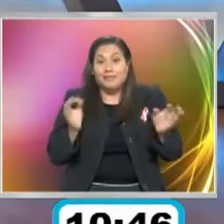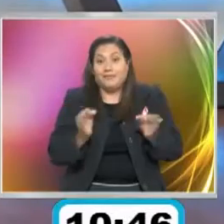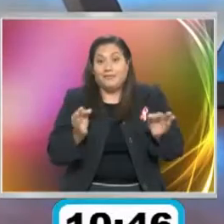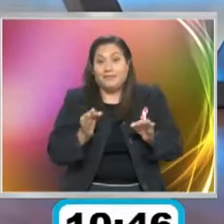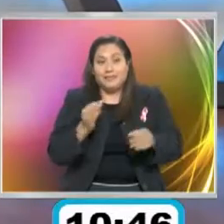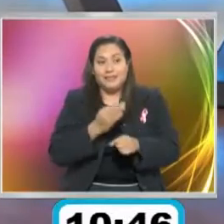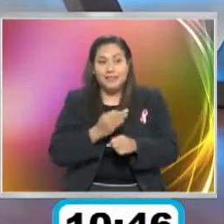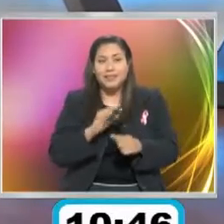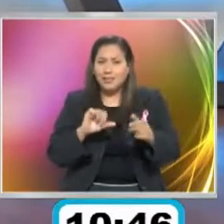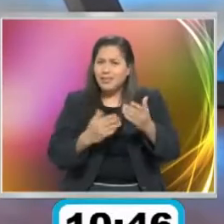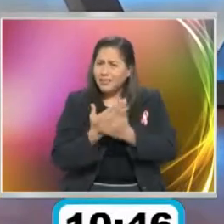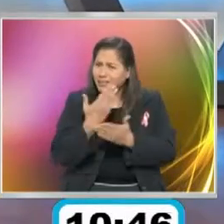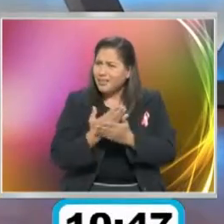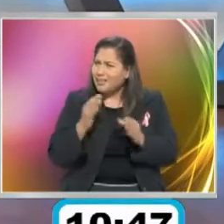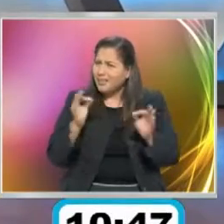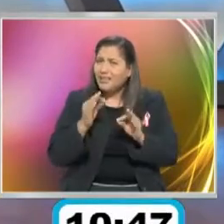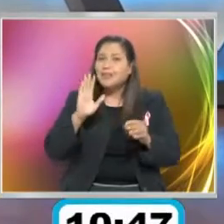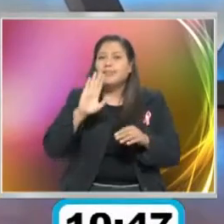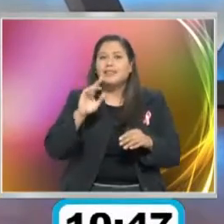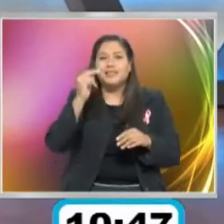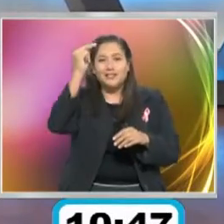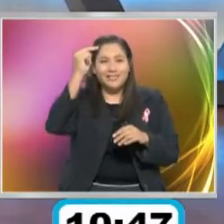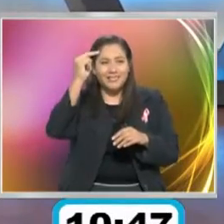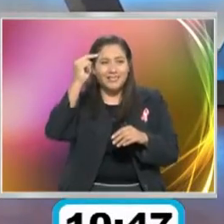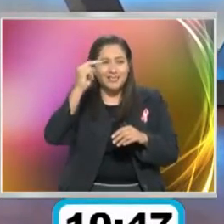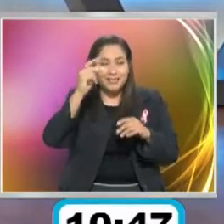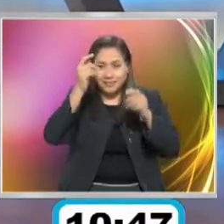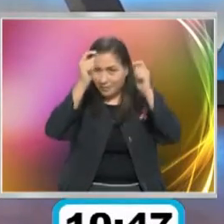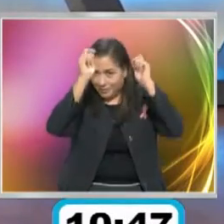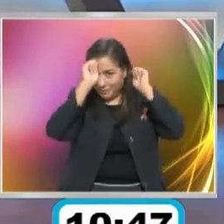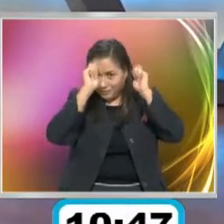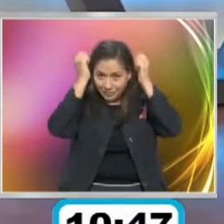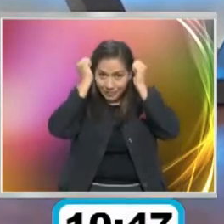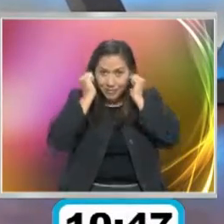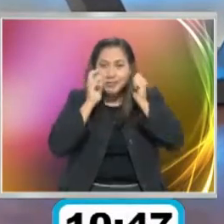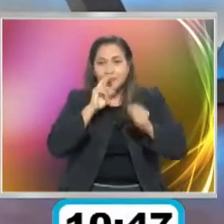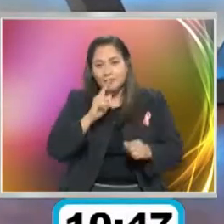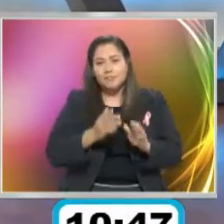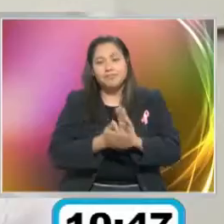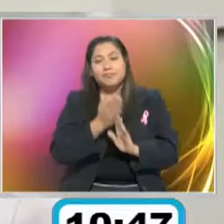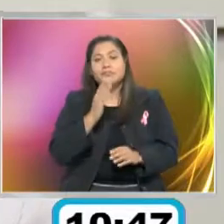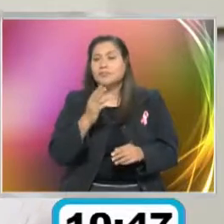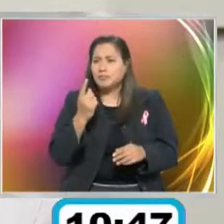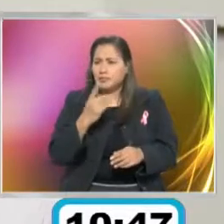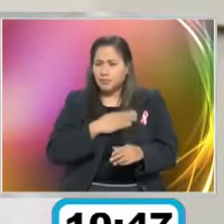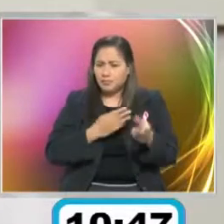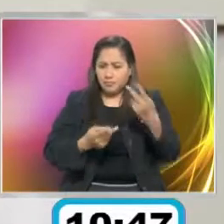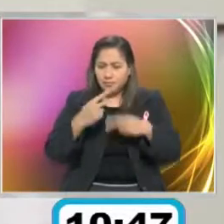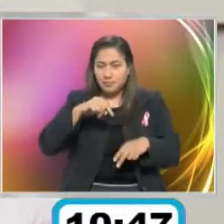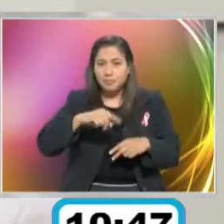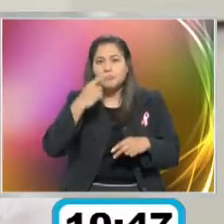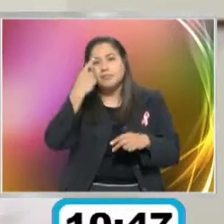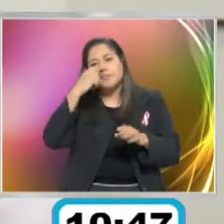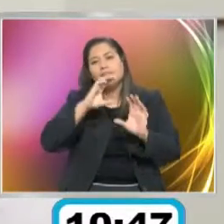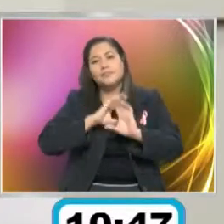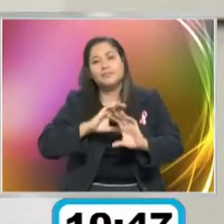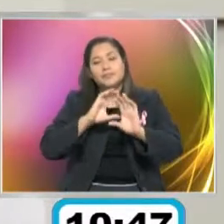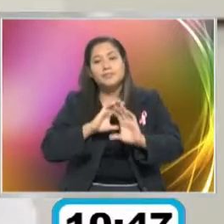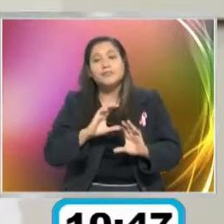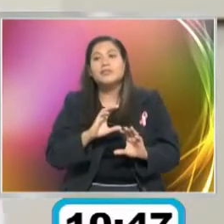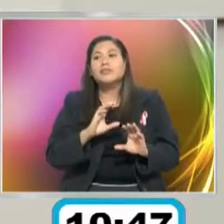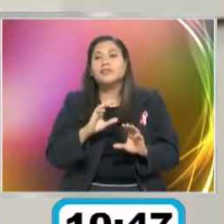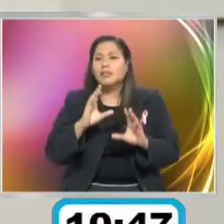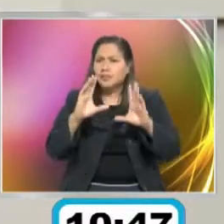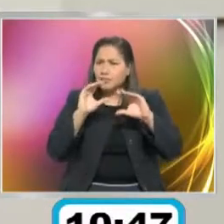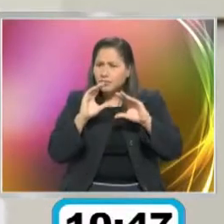hoy en la mañana ya como que dije Polo Norte, dije, pues bueno, de una vez gorrito, ya vámonos. Bien, entonces, oye, qué bueno que estás aquí, que nos vas a cantar, que nos